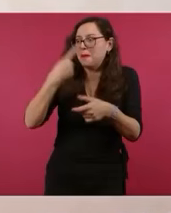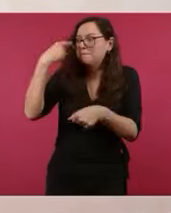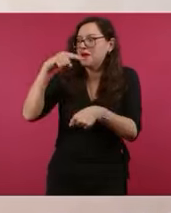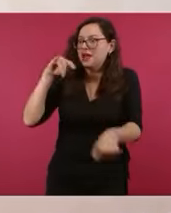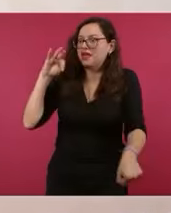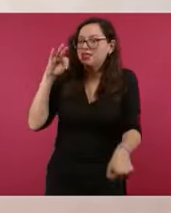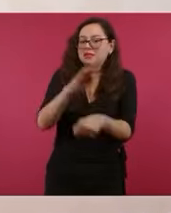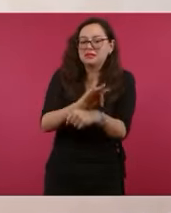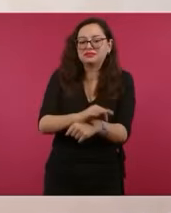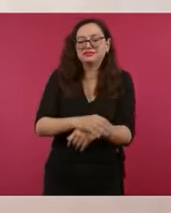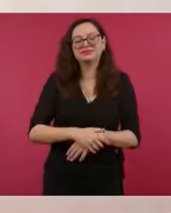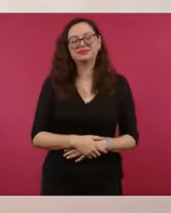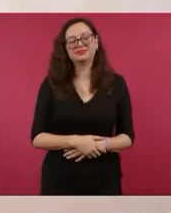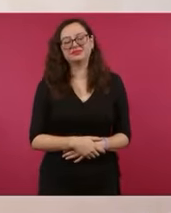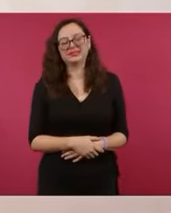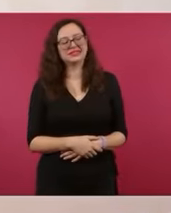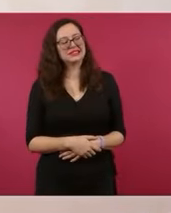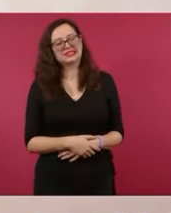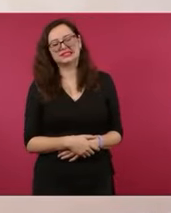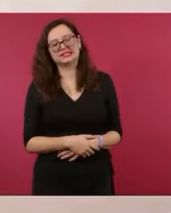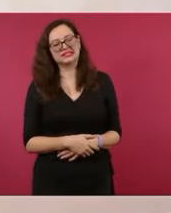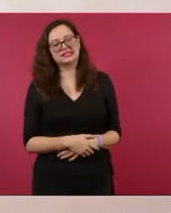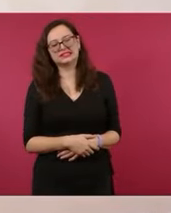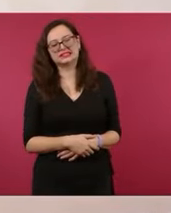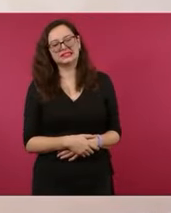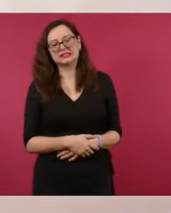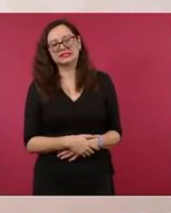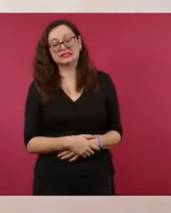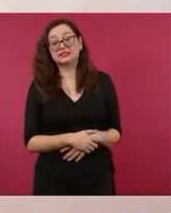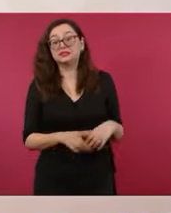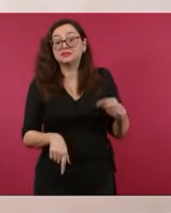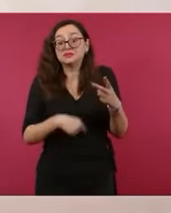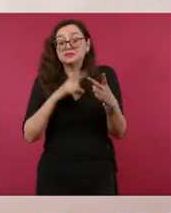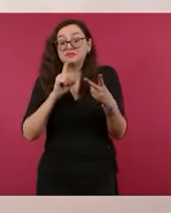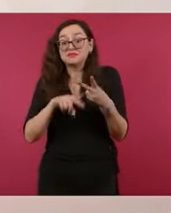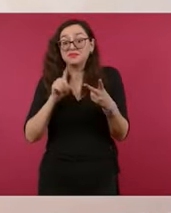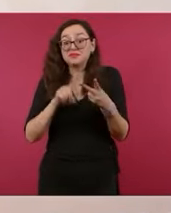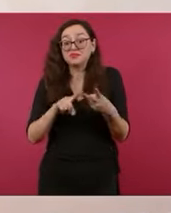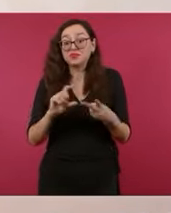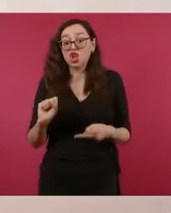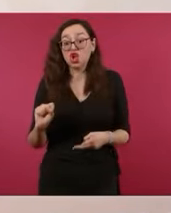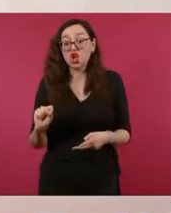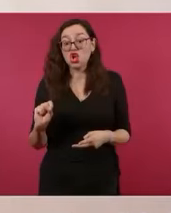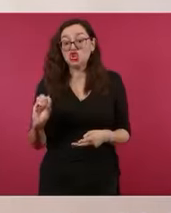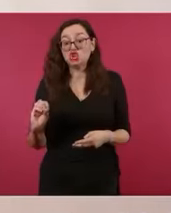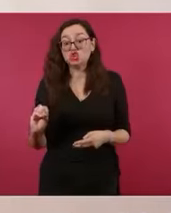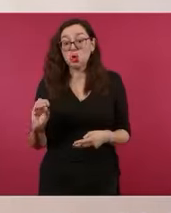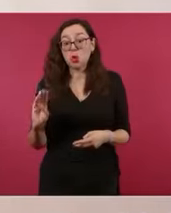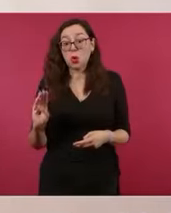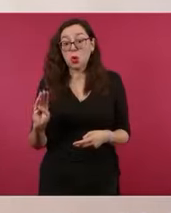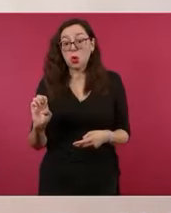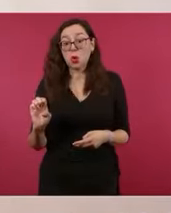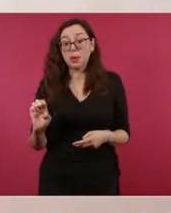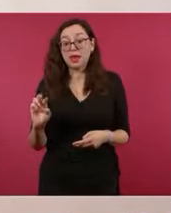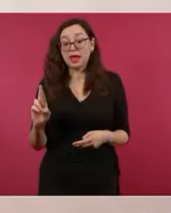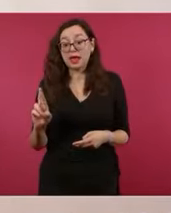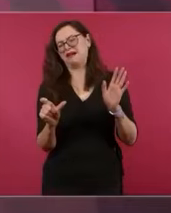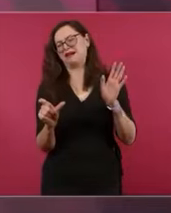pseudointelectuales, alcahuetes, a decir que era un concepto